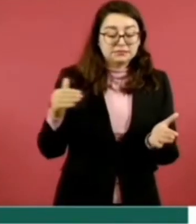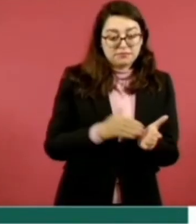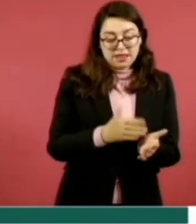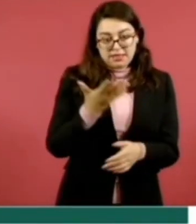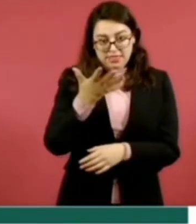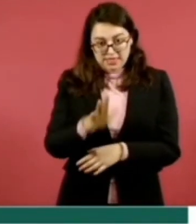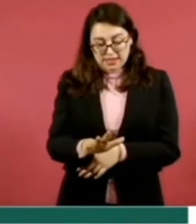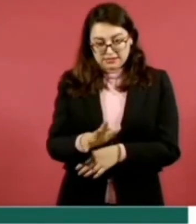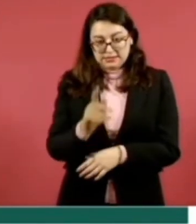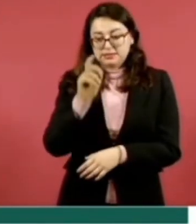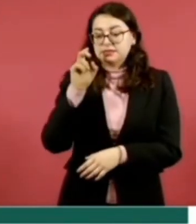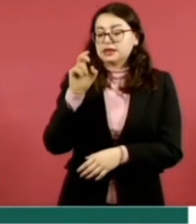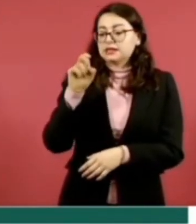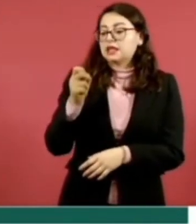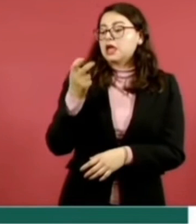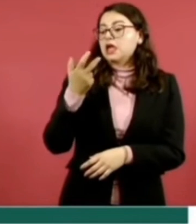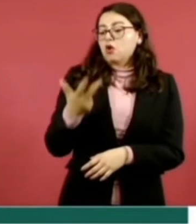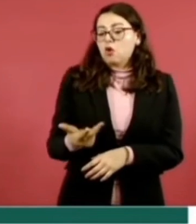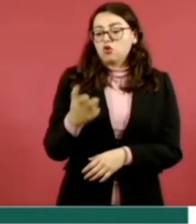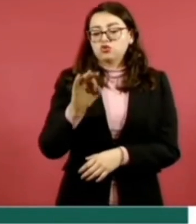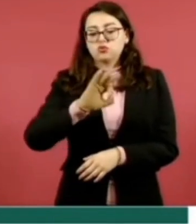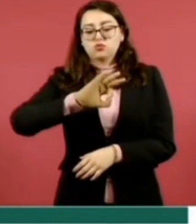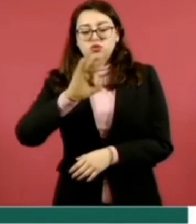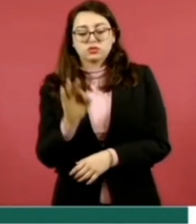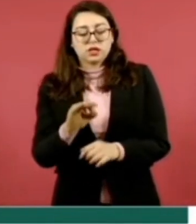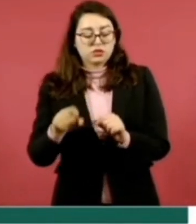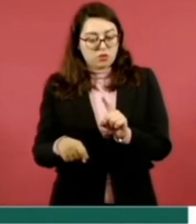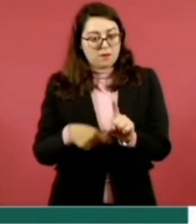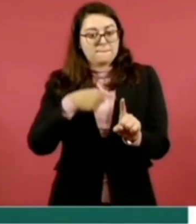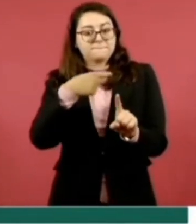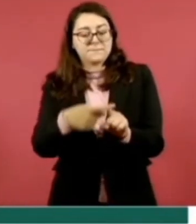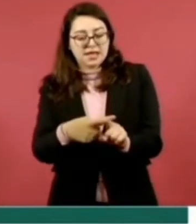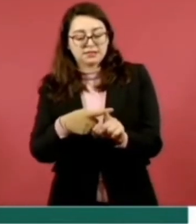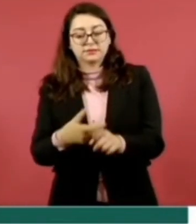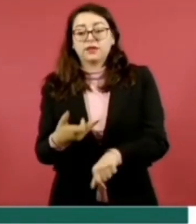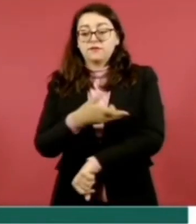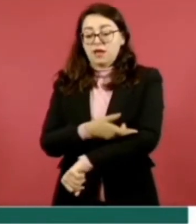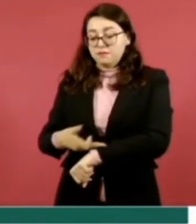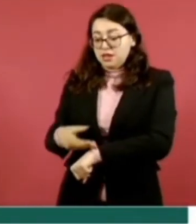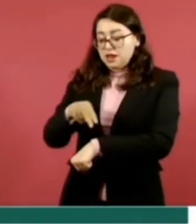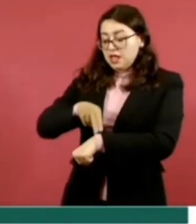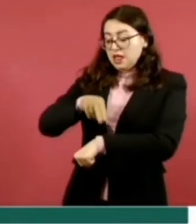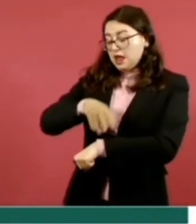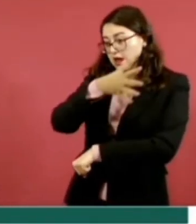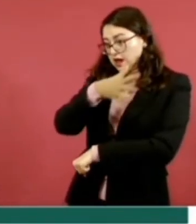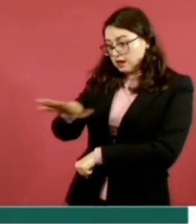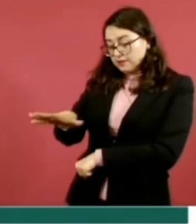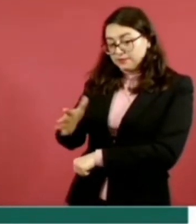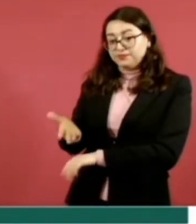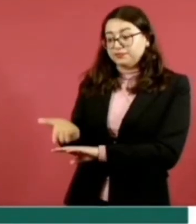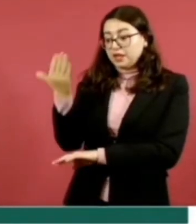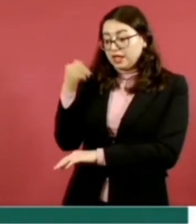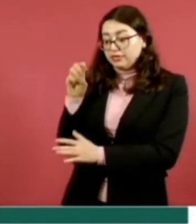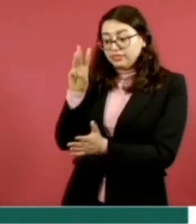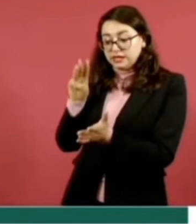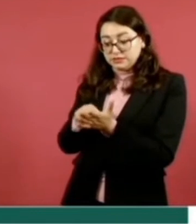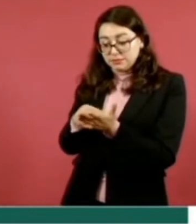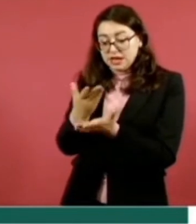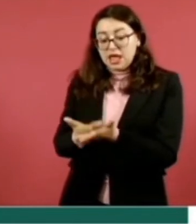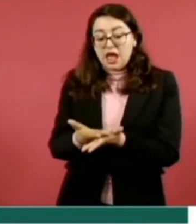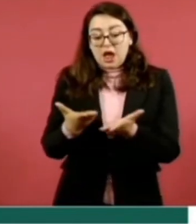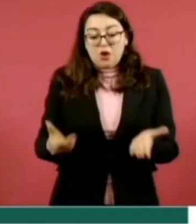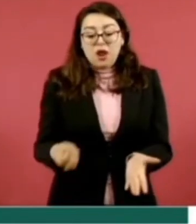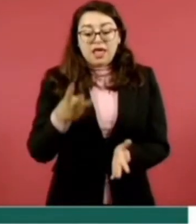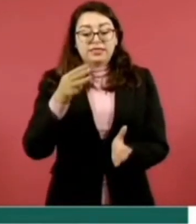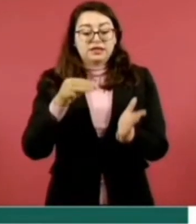promedio mensual, es decir, un incremento de 38%. La consulta de medicina familiar pasó de 3,058 a